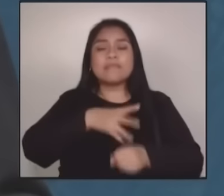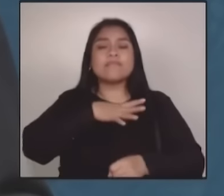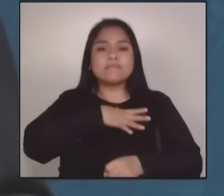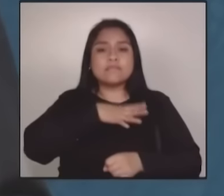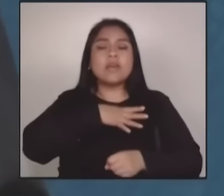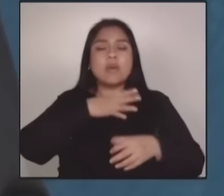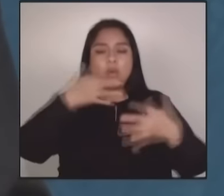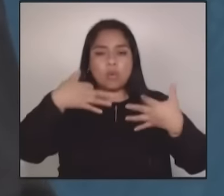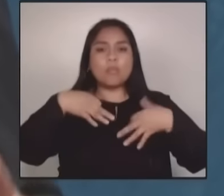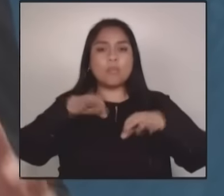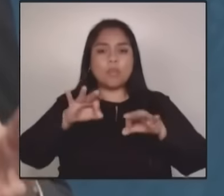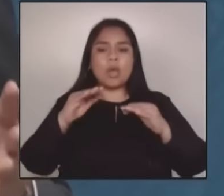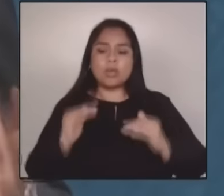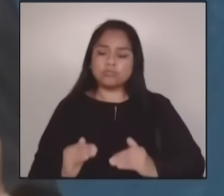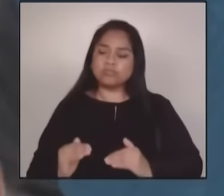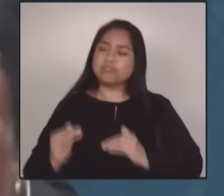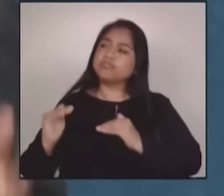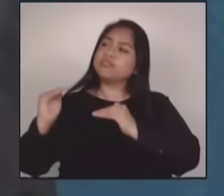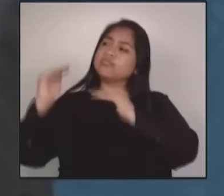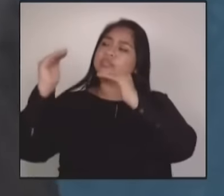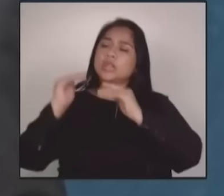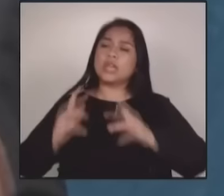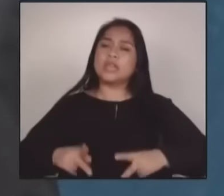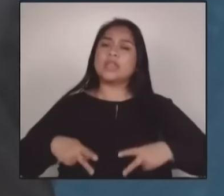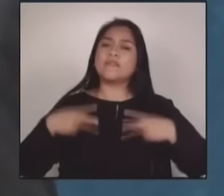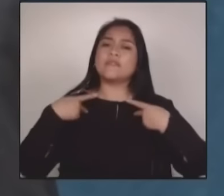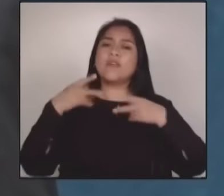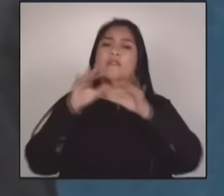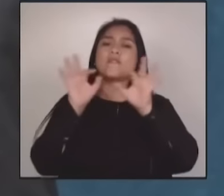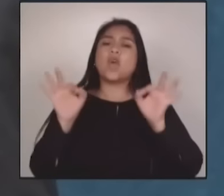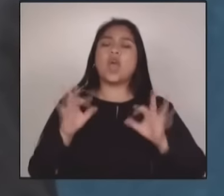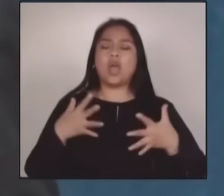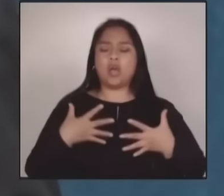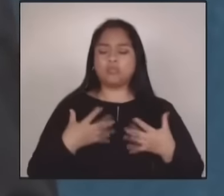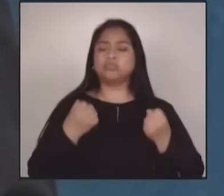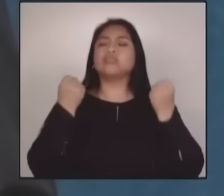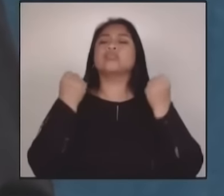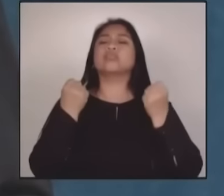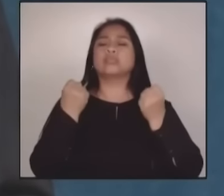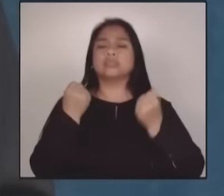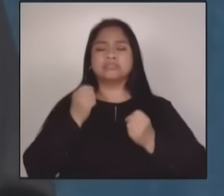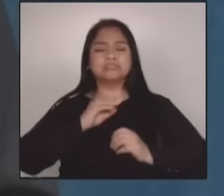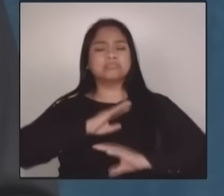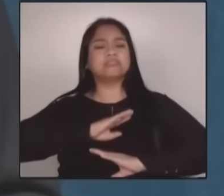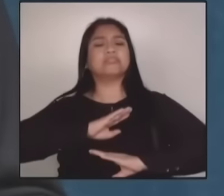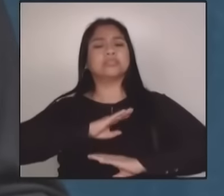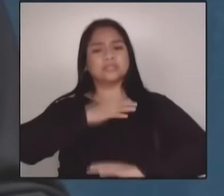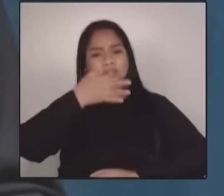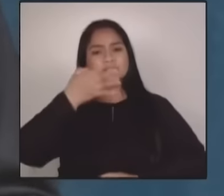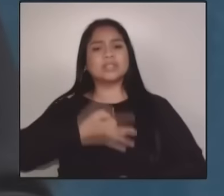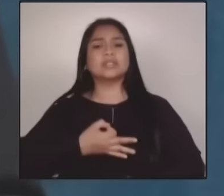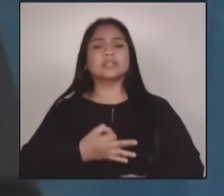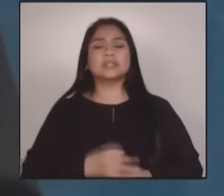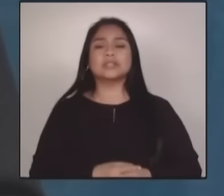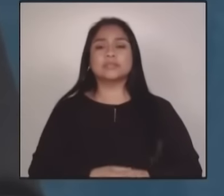oportunidad de crecer y vivir de manera saludable, plena y digna.